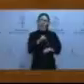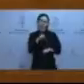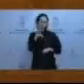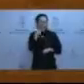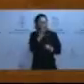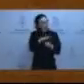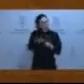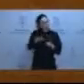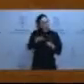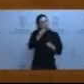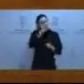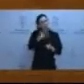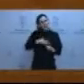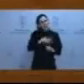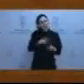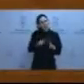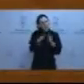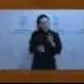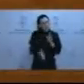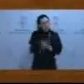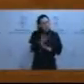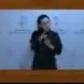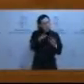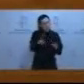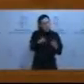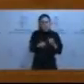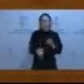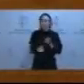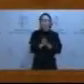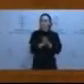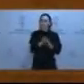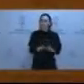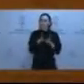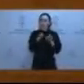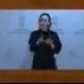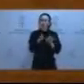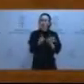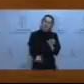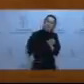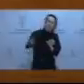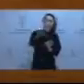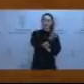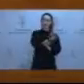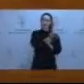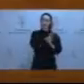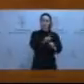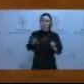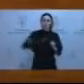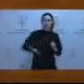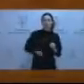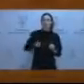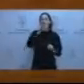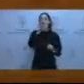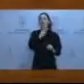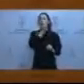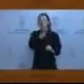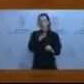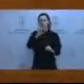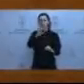materia de bienestar social, pero vemos que siguen el mismo patrón de sus antecesores, Areces, Ester